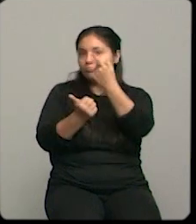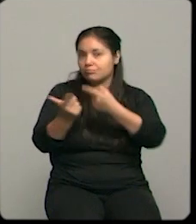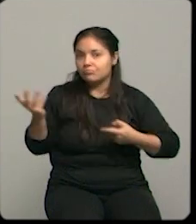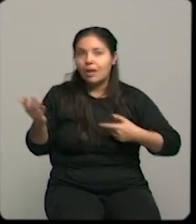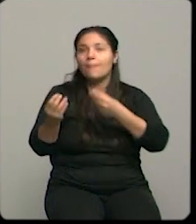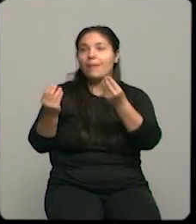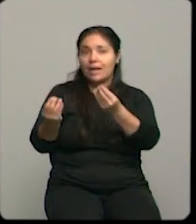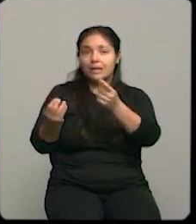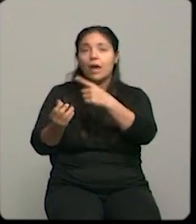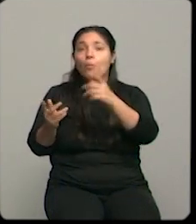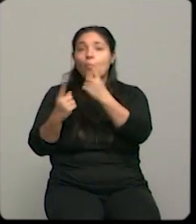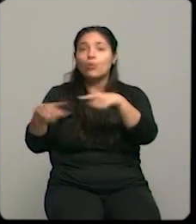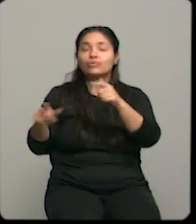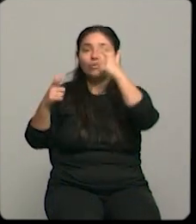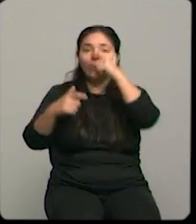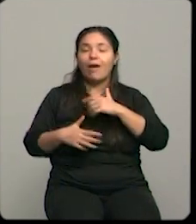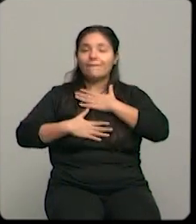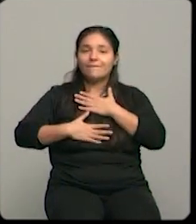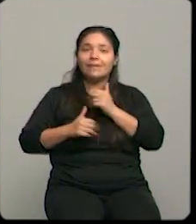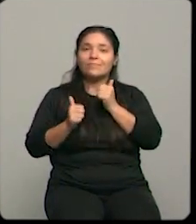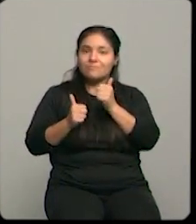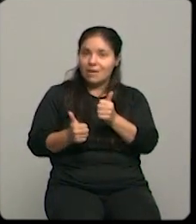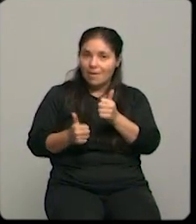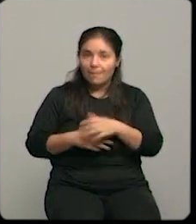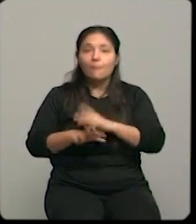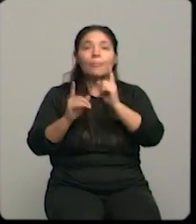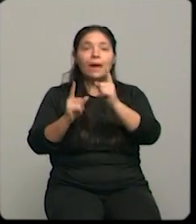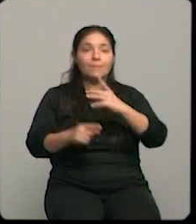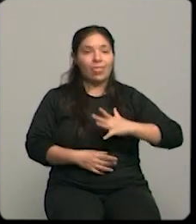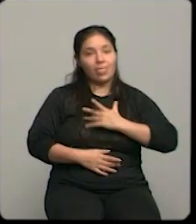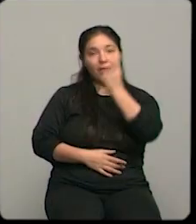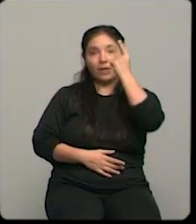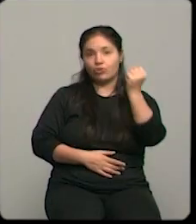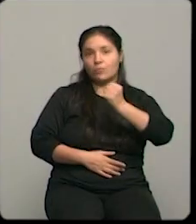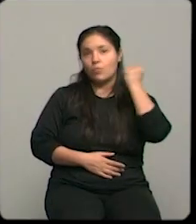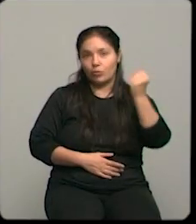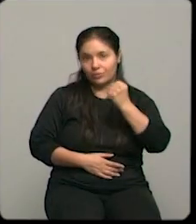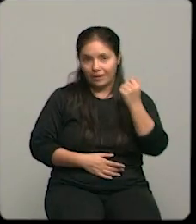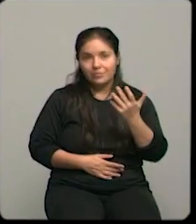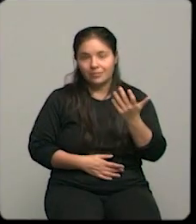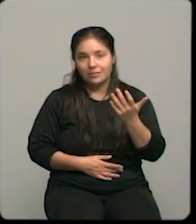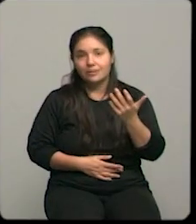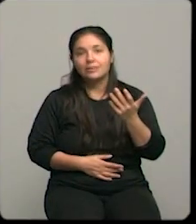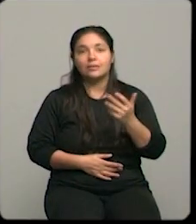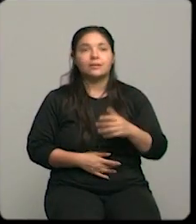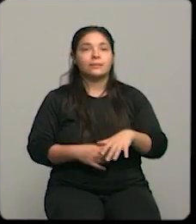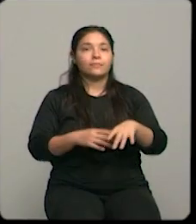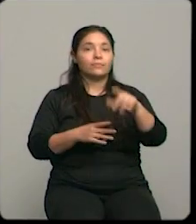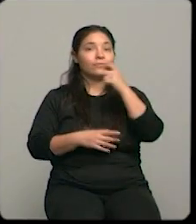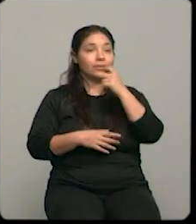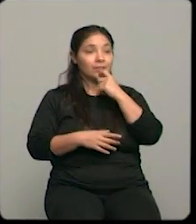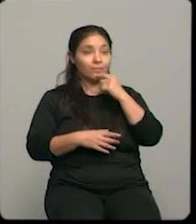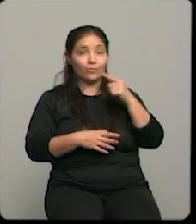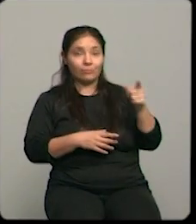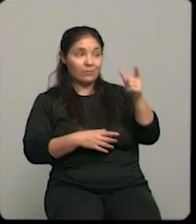músico se sienta contenido, y acá arriba es fundamental el rol del director. Sin duda. Te decía de Tobías, hablo muy bien de él porque también